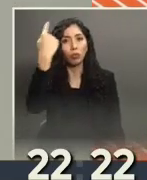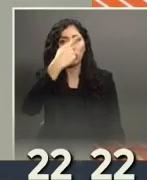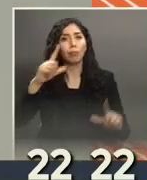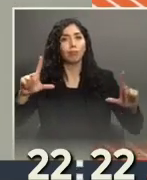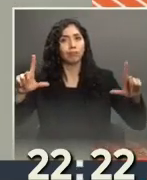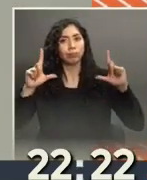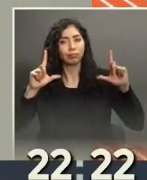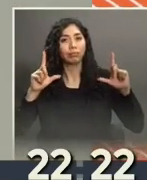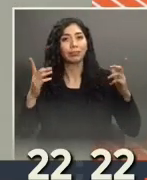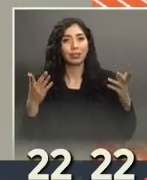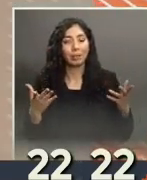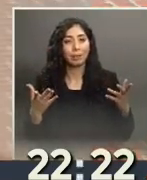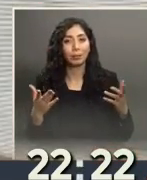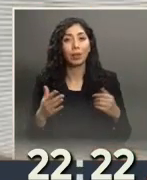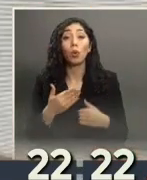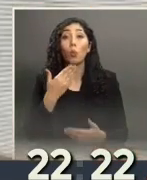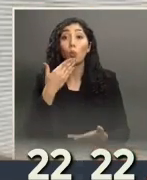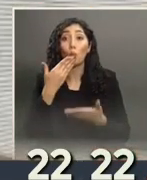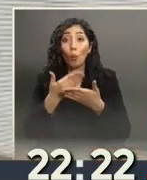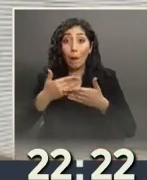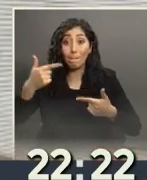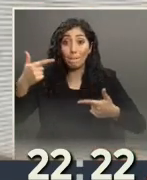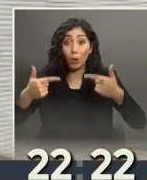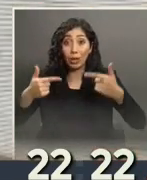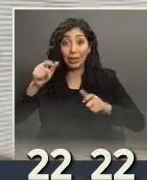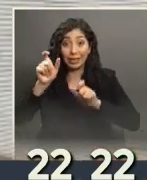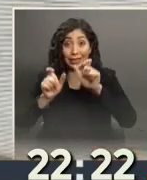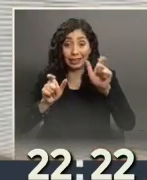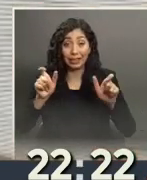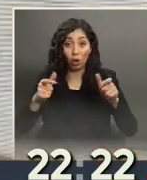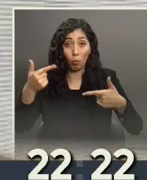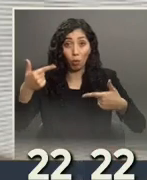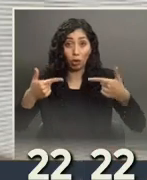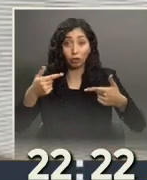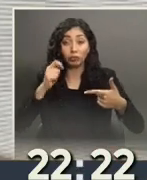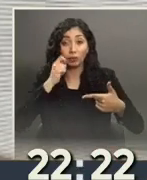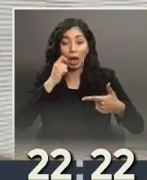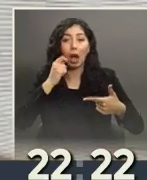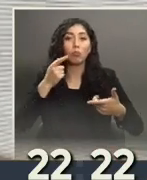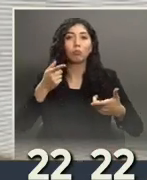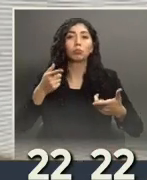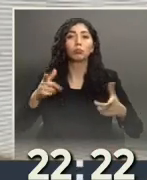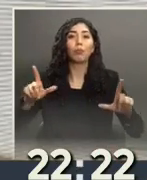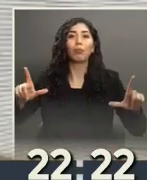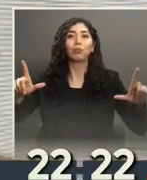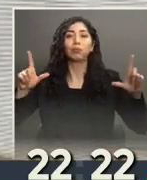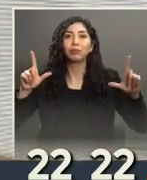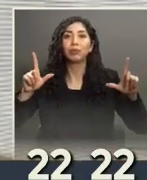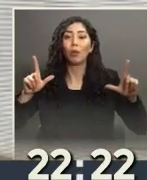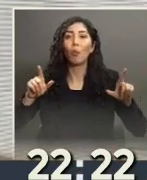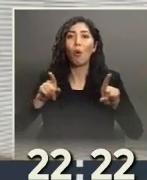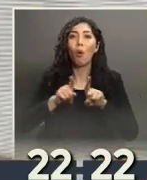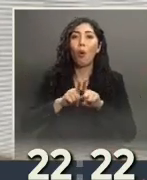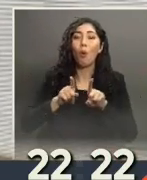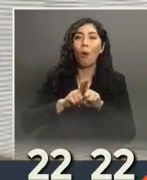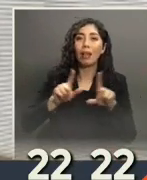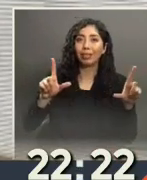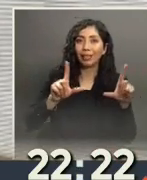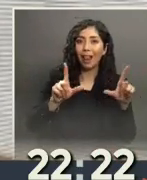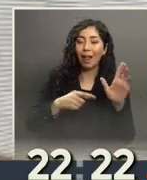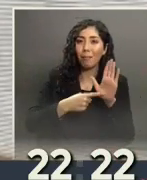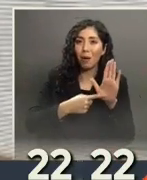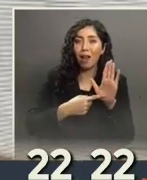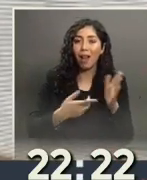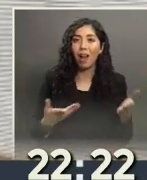es todo mientras el político no deje de ser un producto de marketing mientras el político no deje de ser una marca el